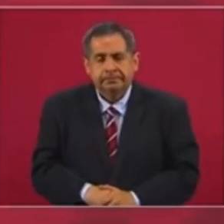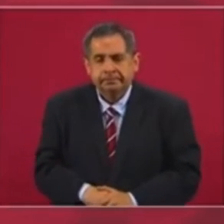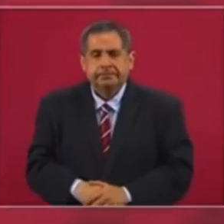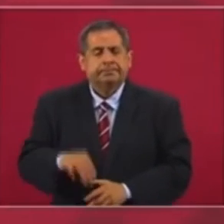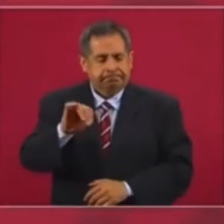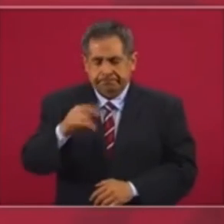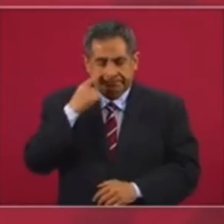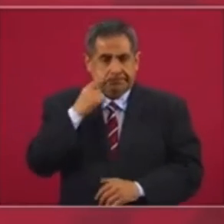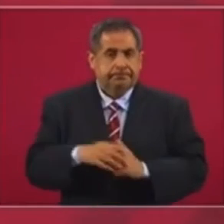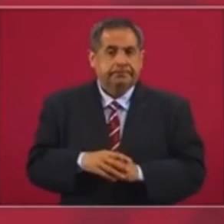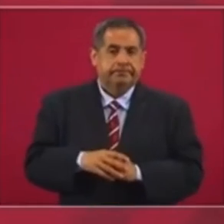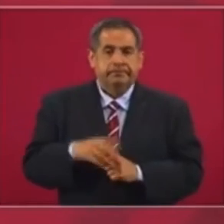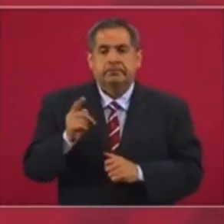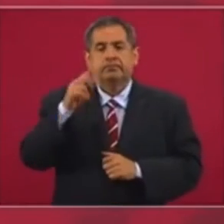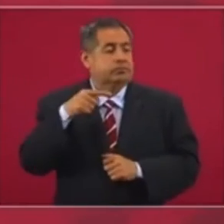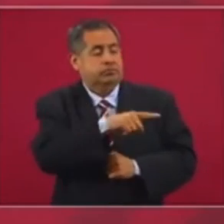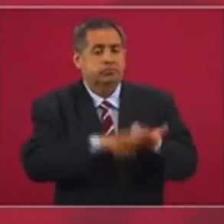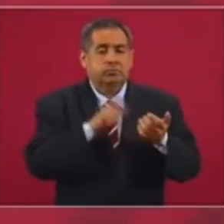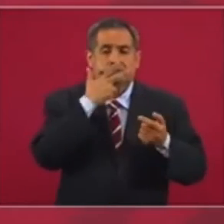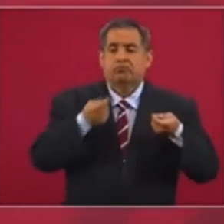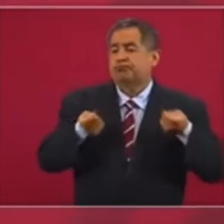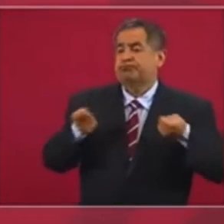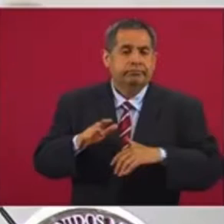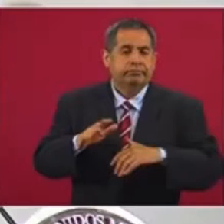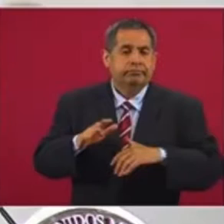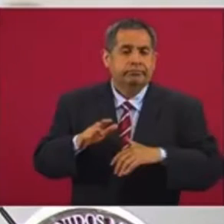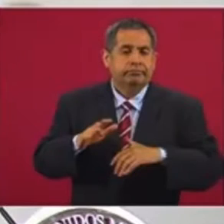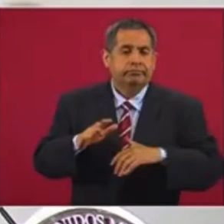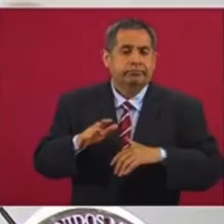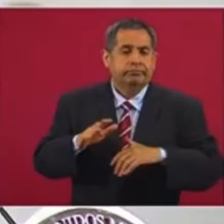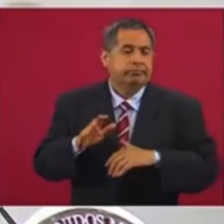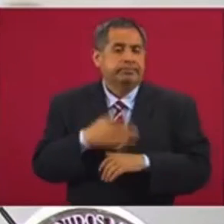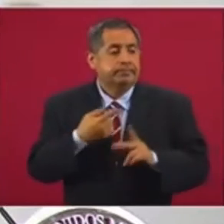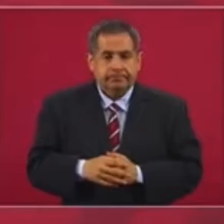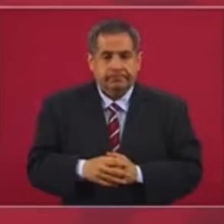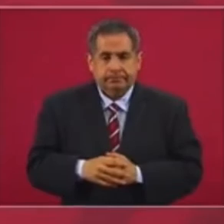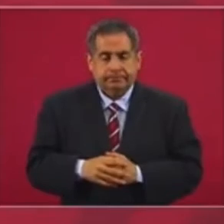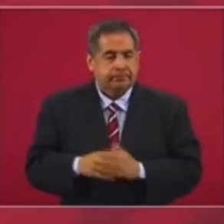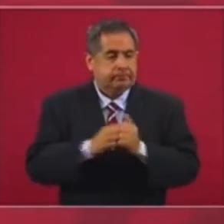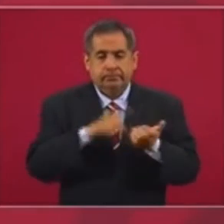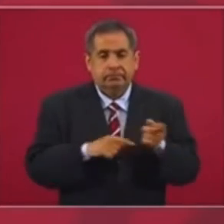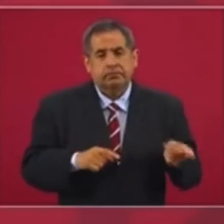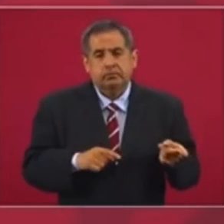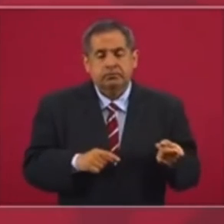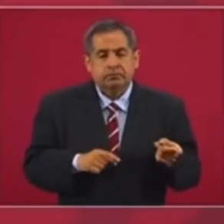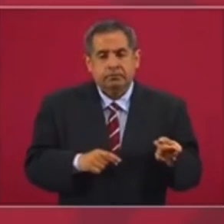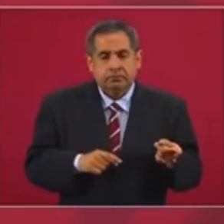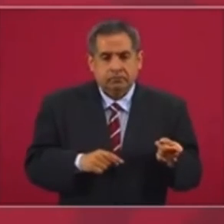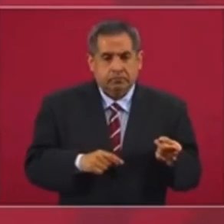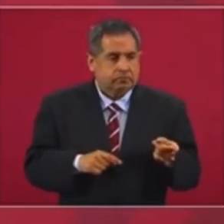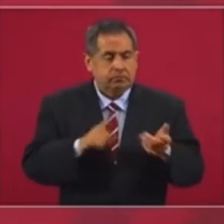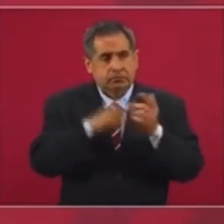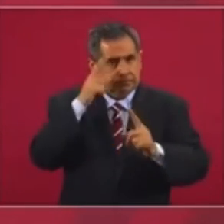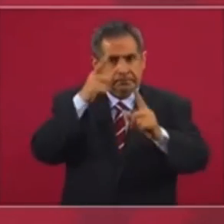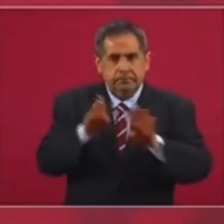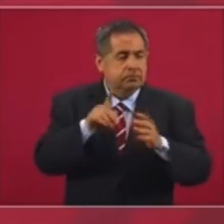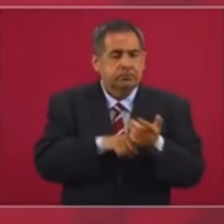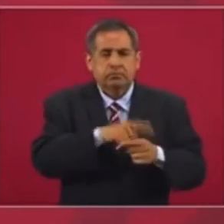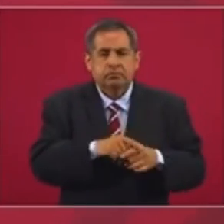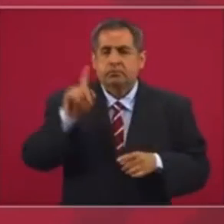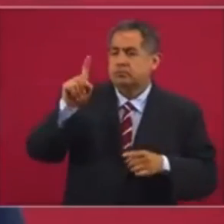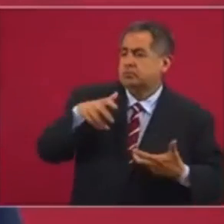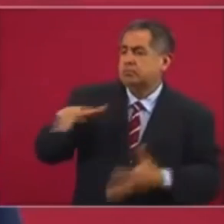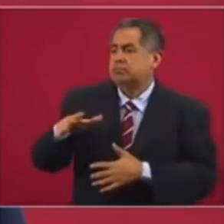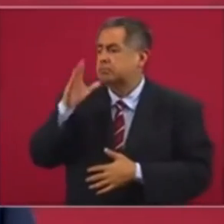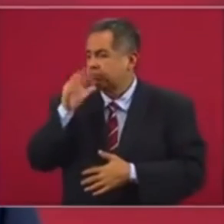Esto se origina por la manipulación que se echó a andar con el propósito de no entregar